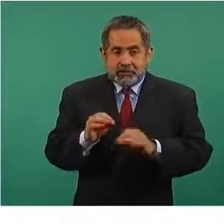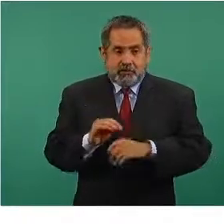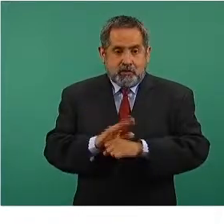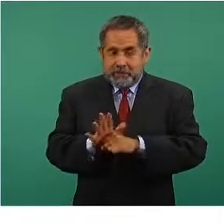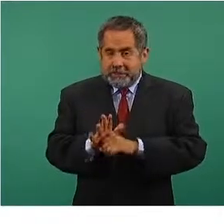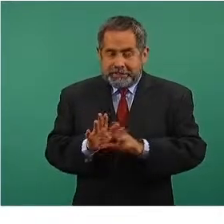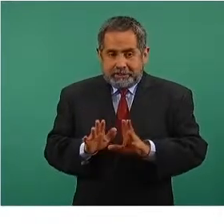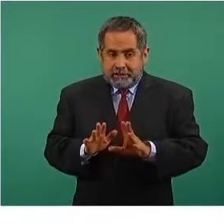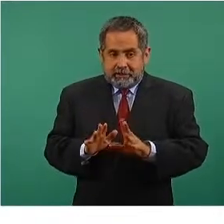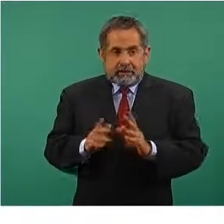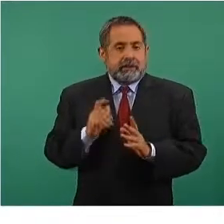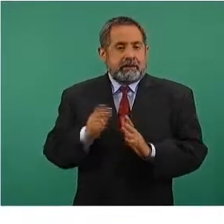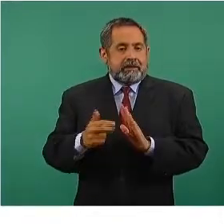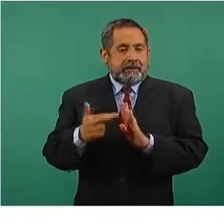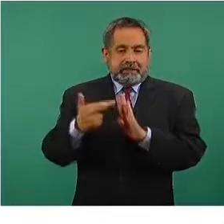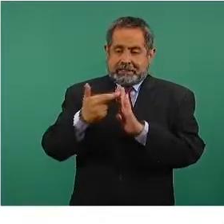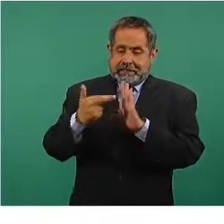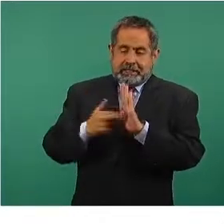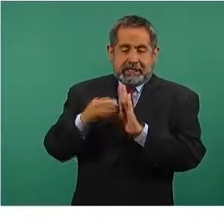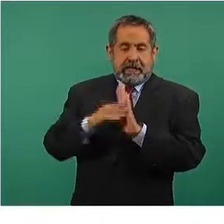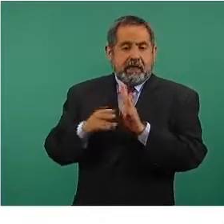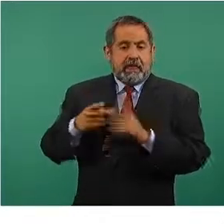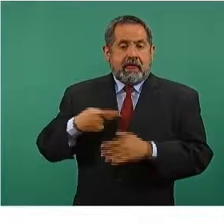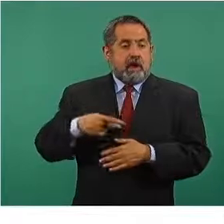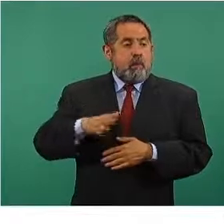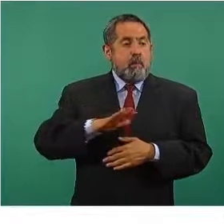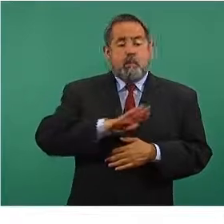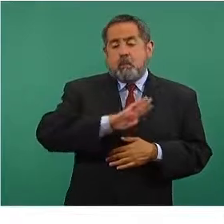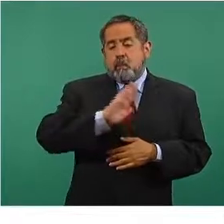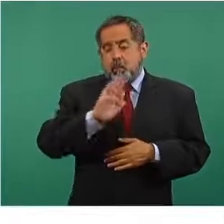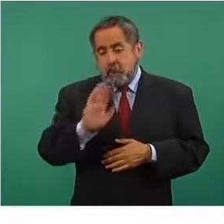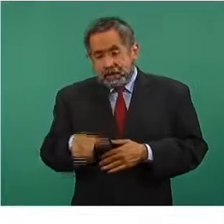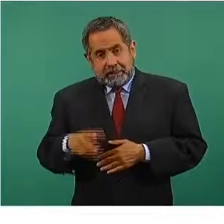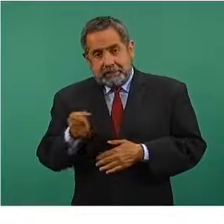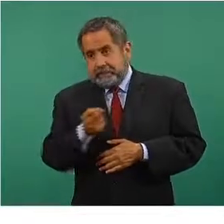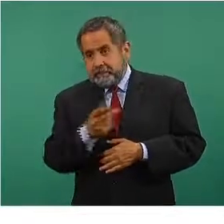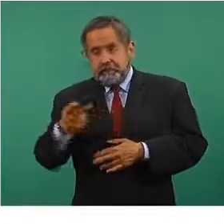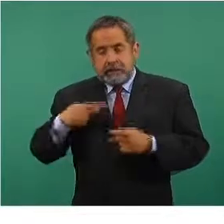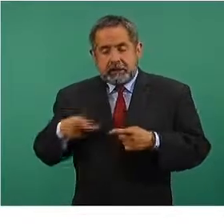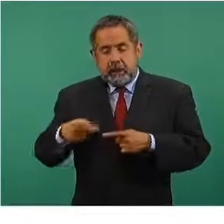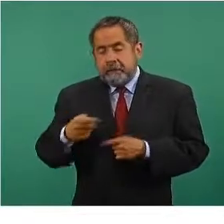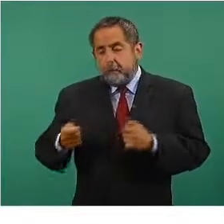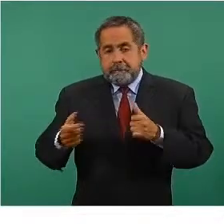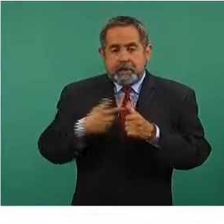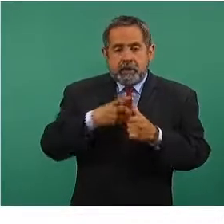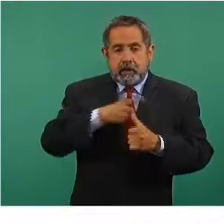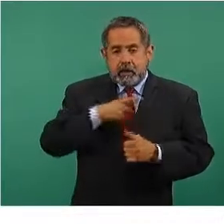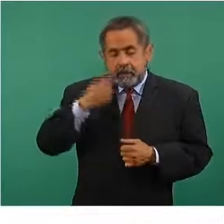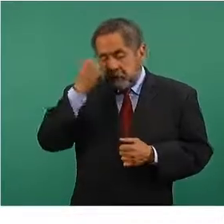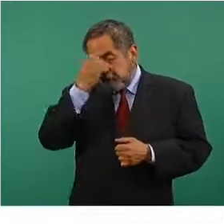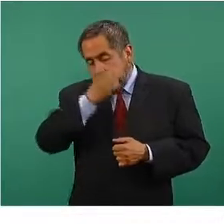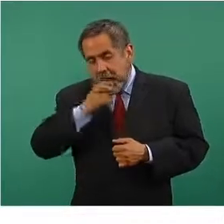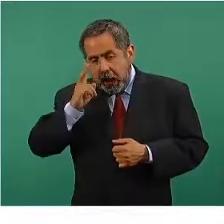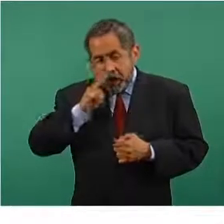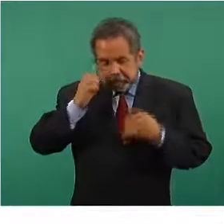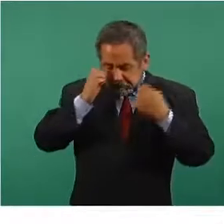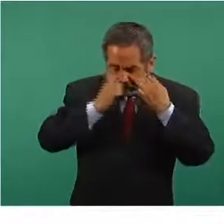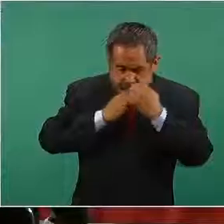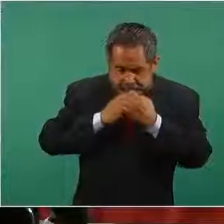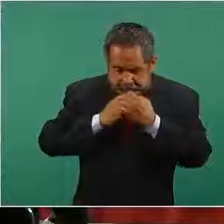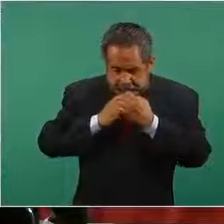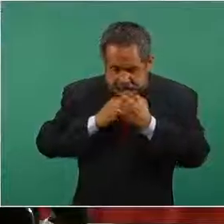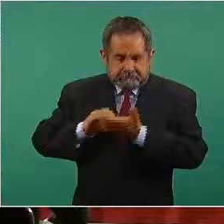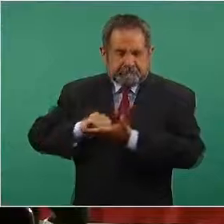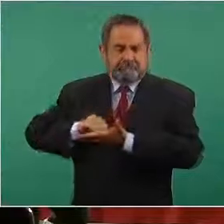por norma, todas las muertes de un sistema de vigilancia epidemiológica tienen que pasar por un proceso de dictaminación,